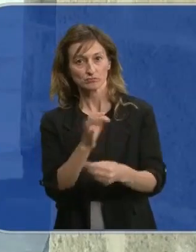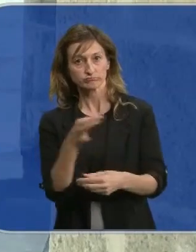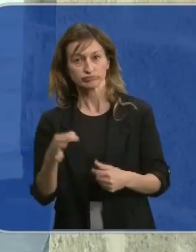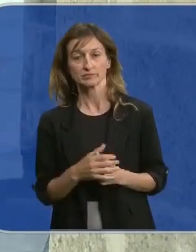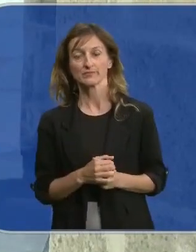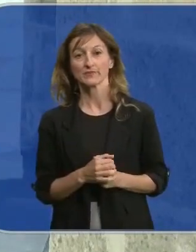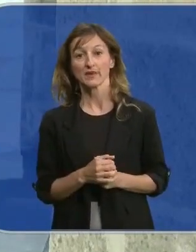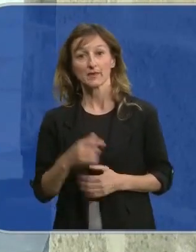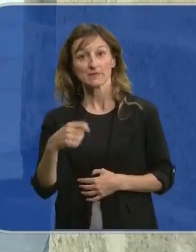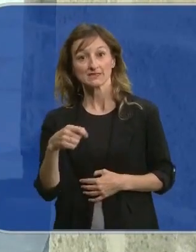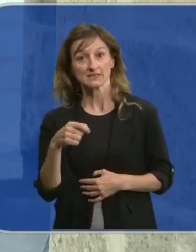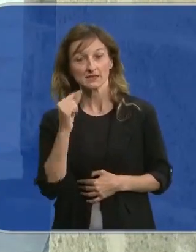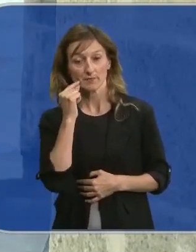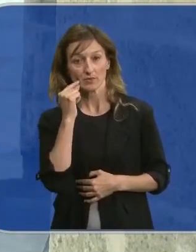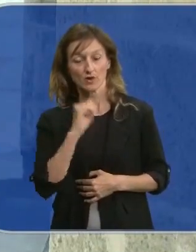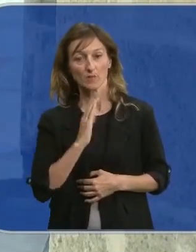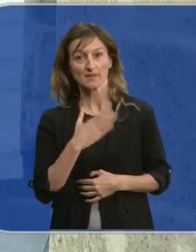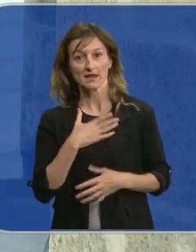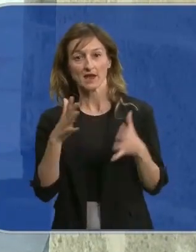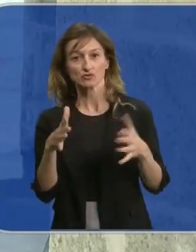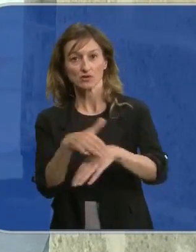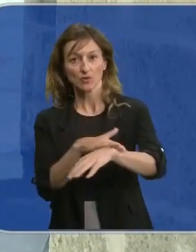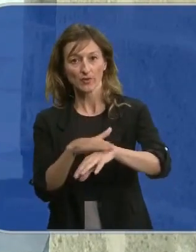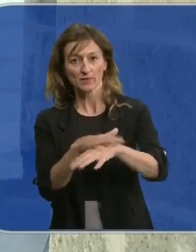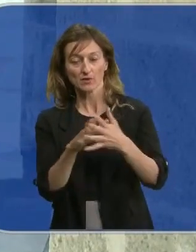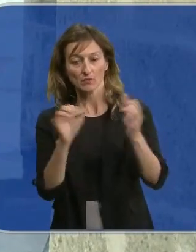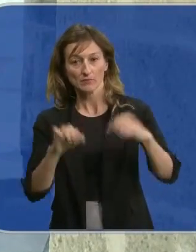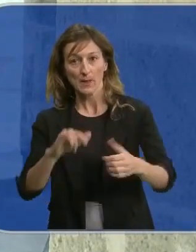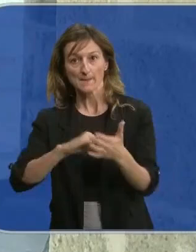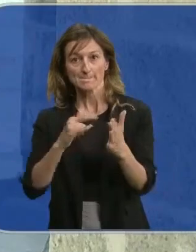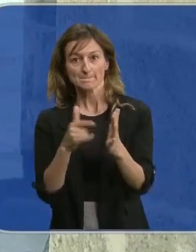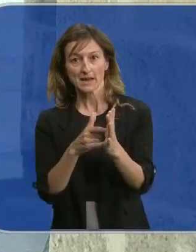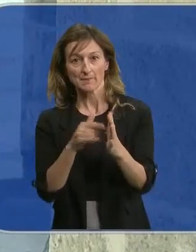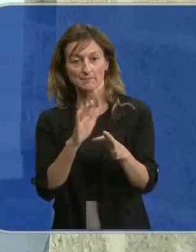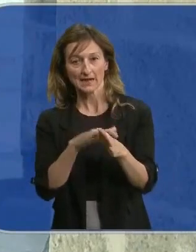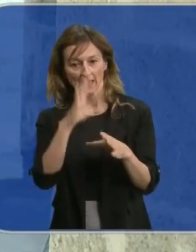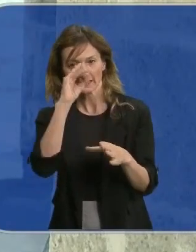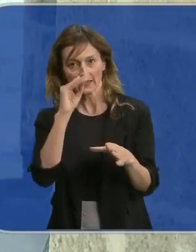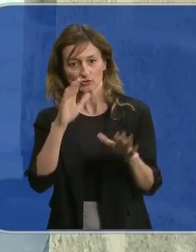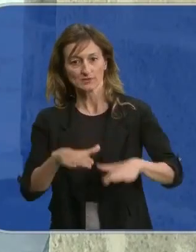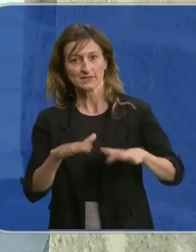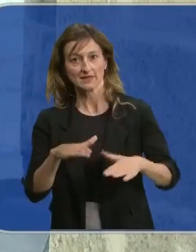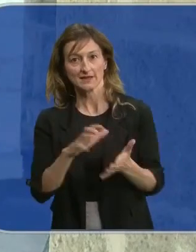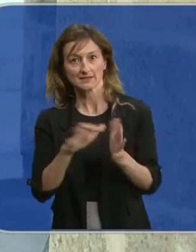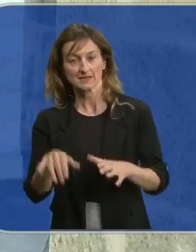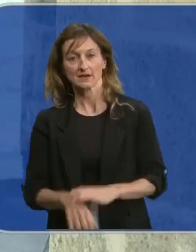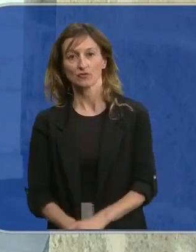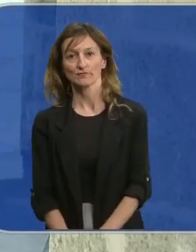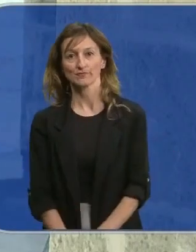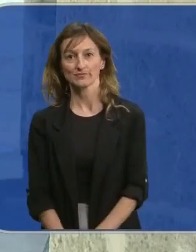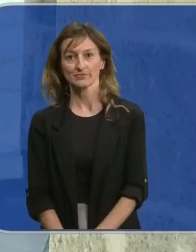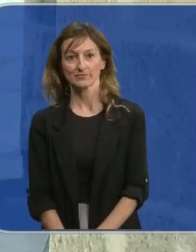además el presidente de la junta ha anunciado que mañana el consejo de gobierno aprobará el plan para retener talento en Castilla y